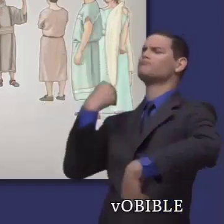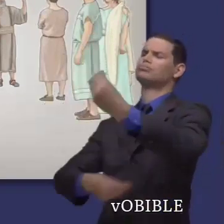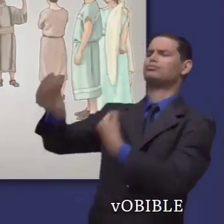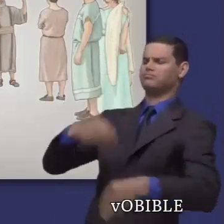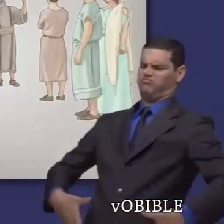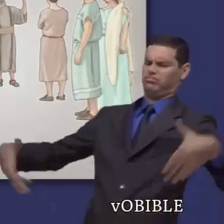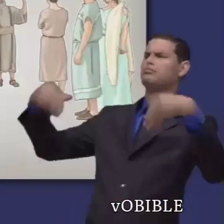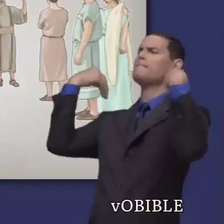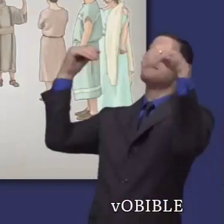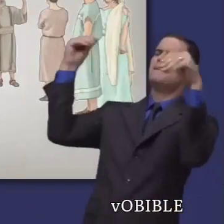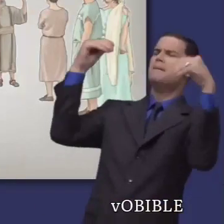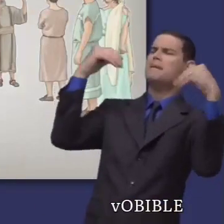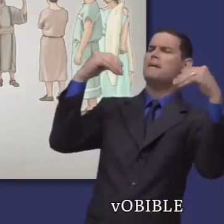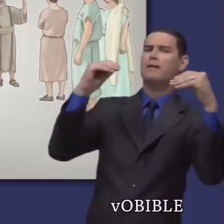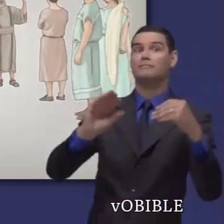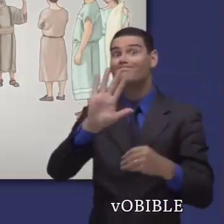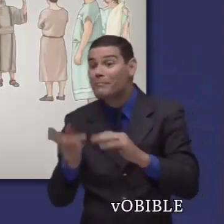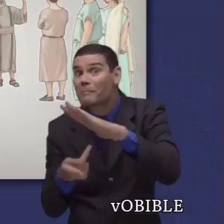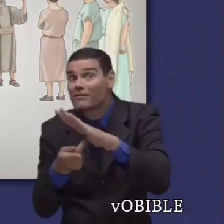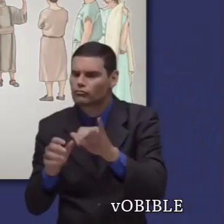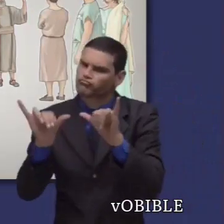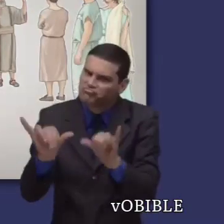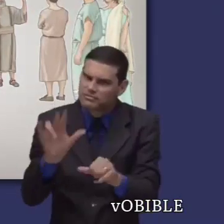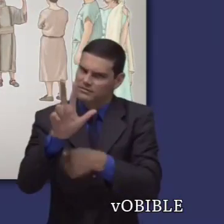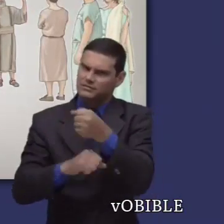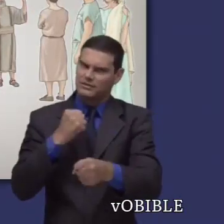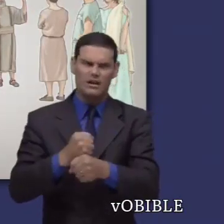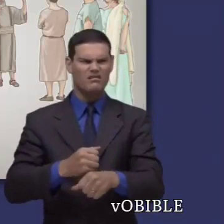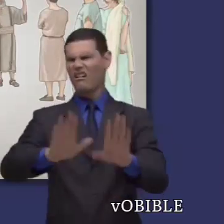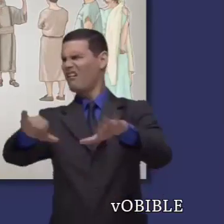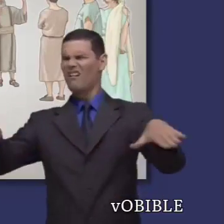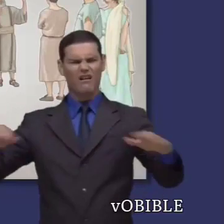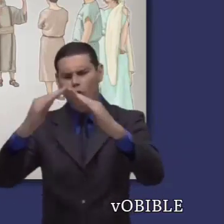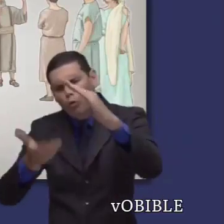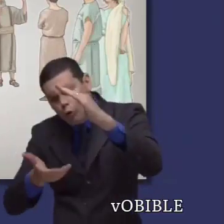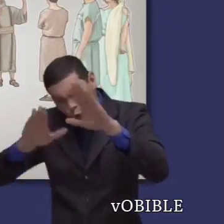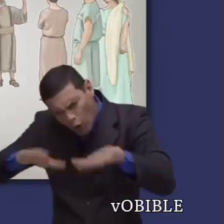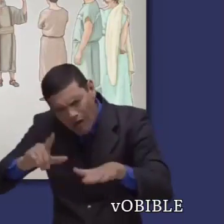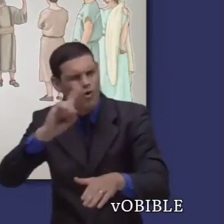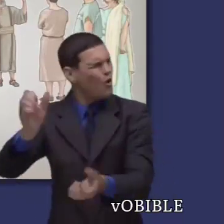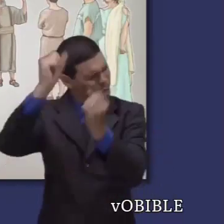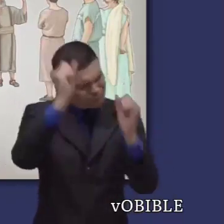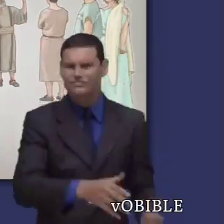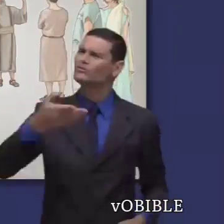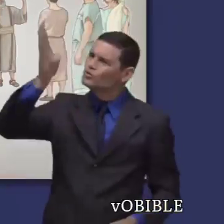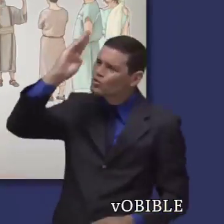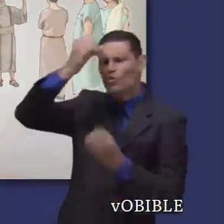Durante los aproximadamente 3 años que estuvo en Éfeso, Pablo dijo abiertamente que estaba mal adorar imágenes.